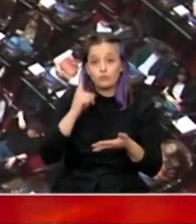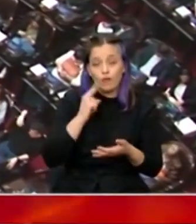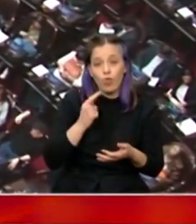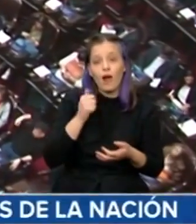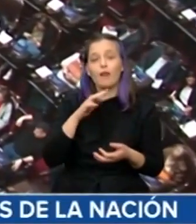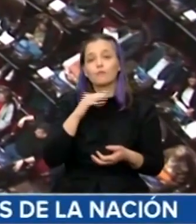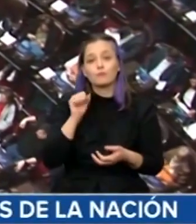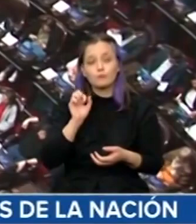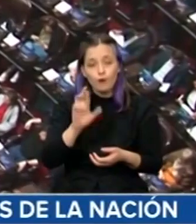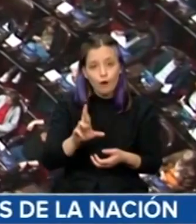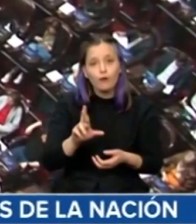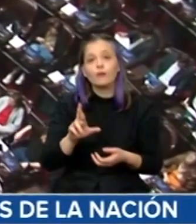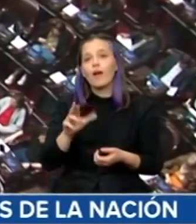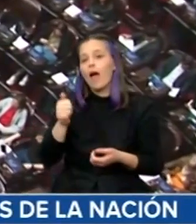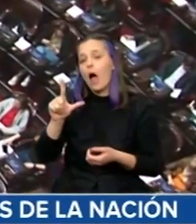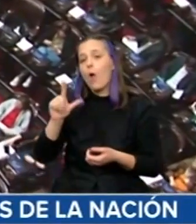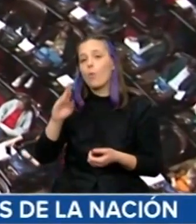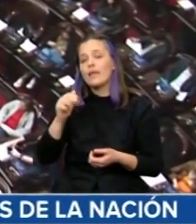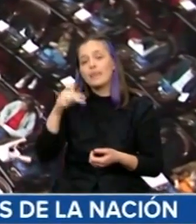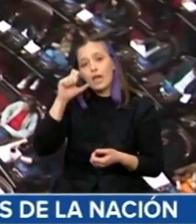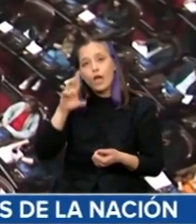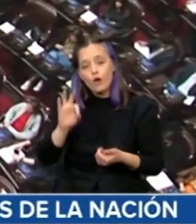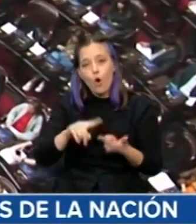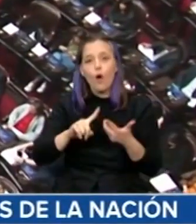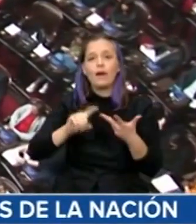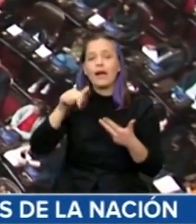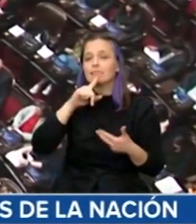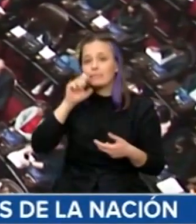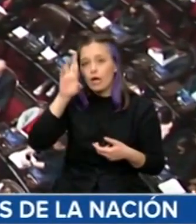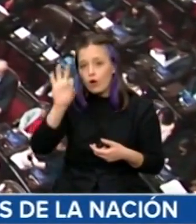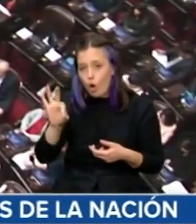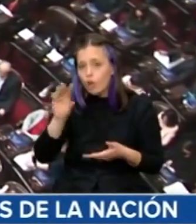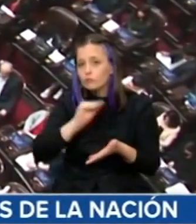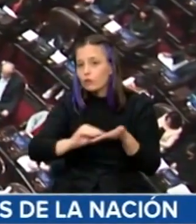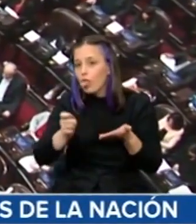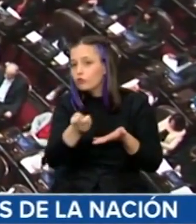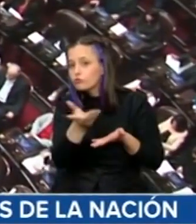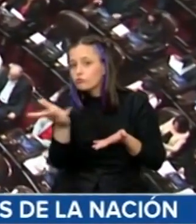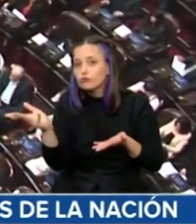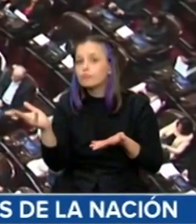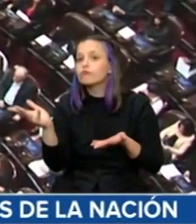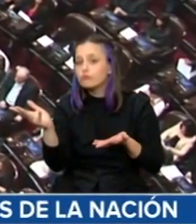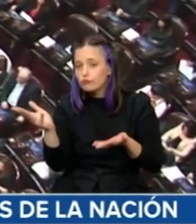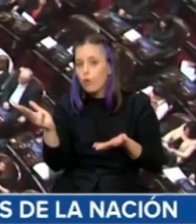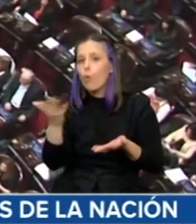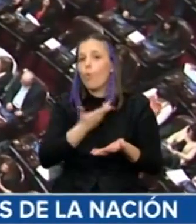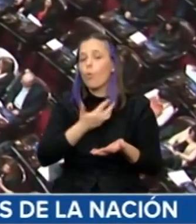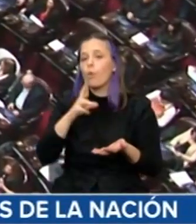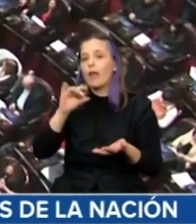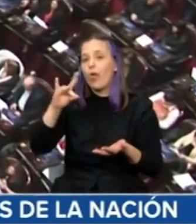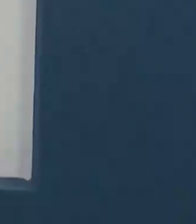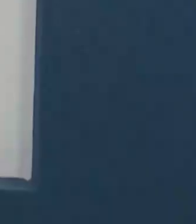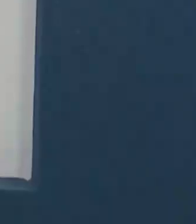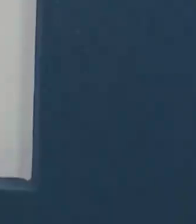familiar No es cierto para dejar en claro Cuáles son los cambios más importantes que implica esta modificación los cambios más importantes